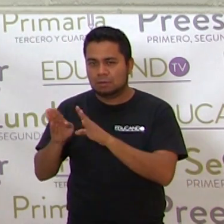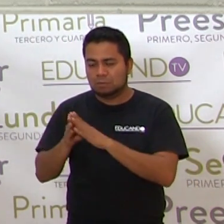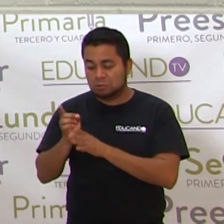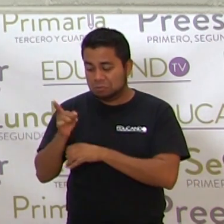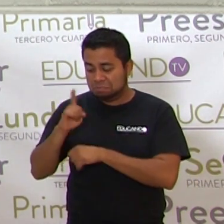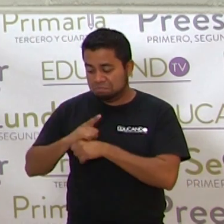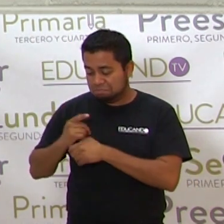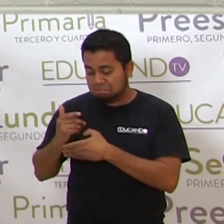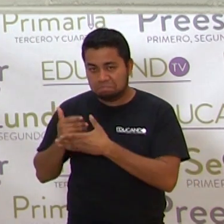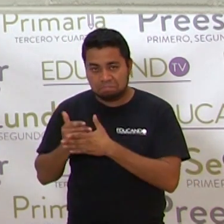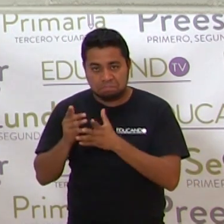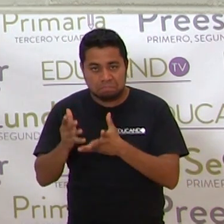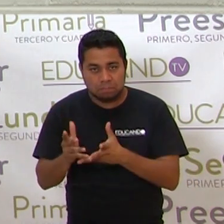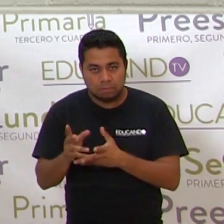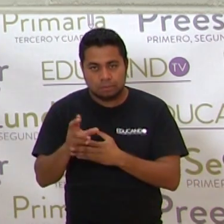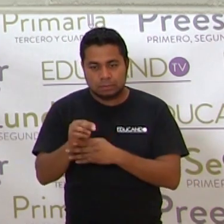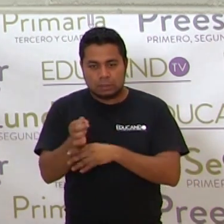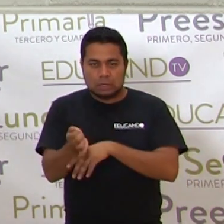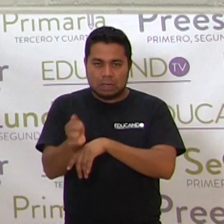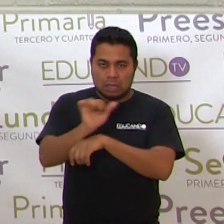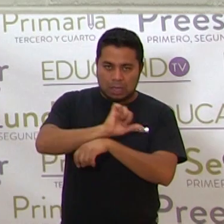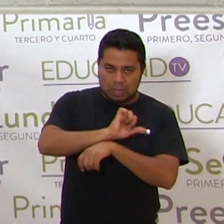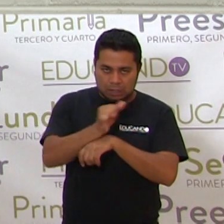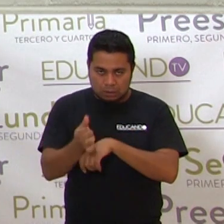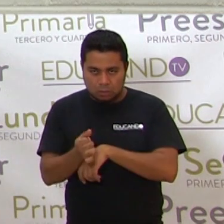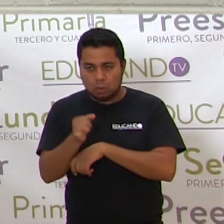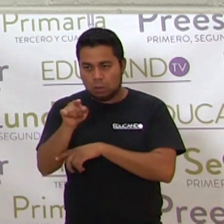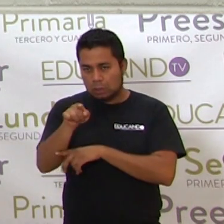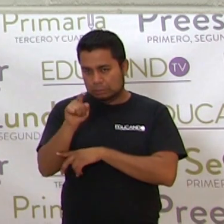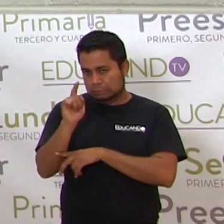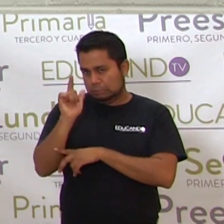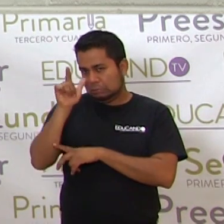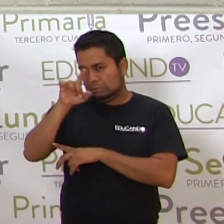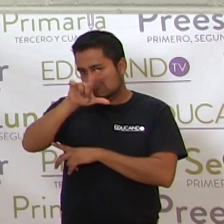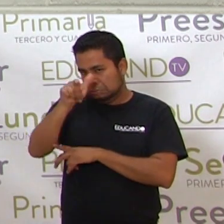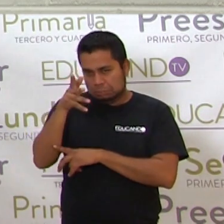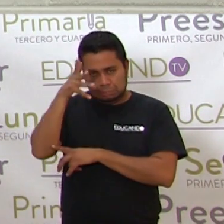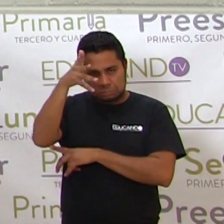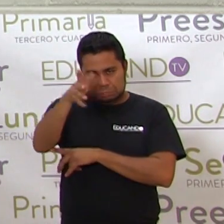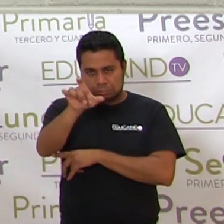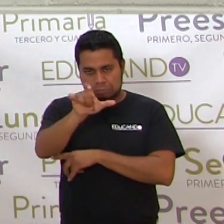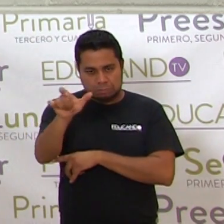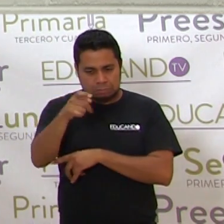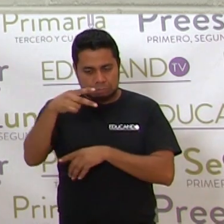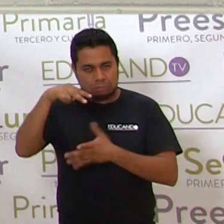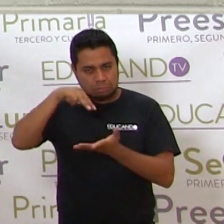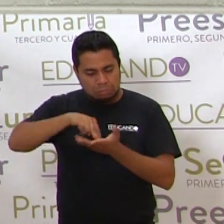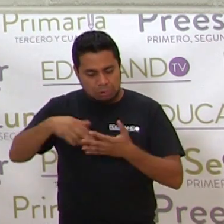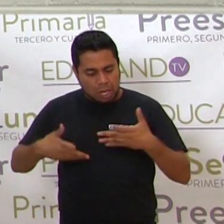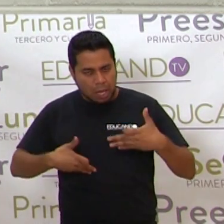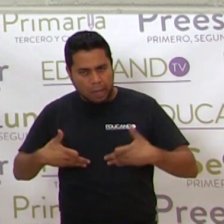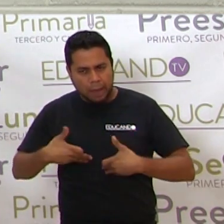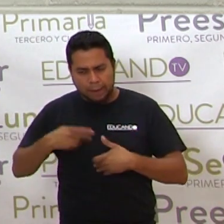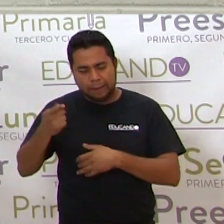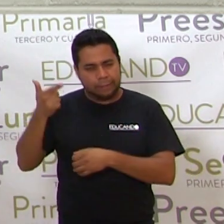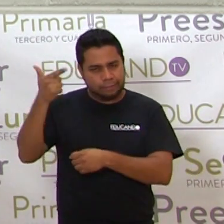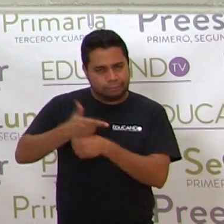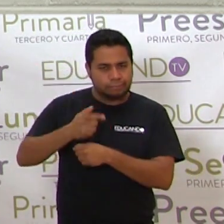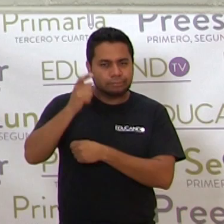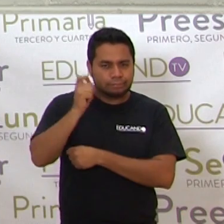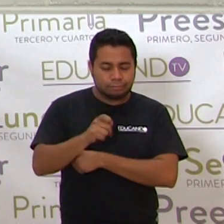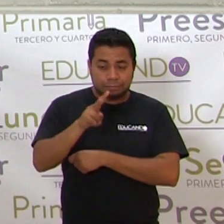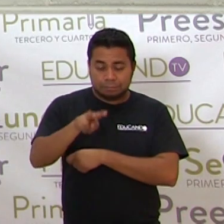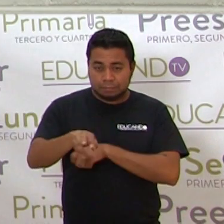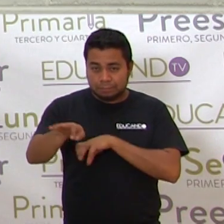día. Los actores y tú también cuando realices obras de teatro te vas a dar cuenta que es un trabajo que viene